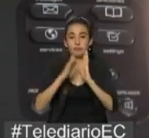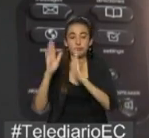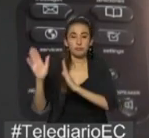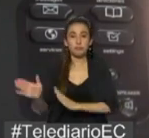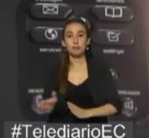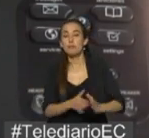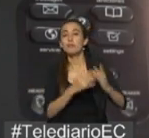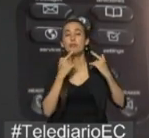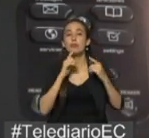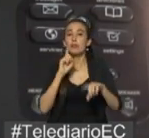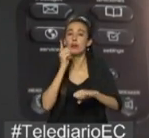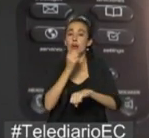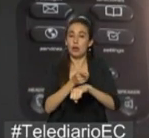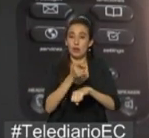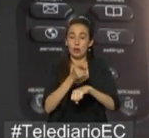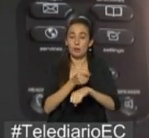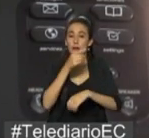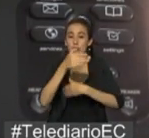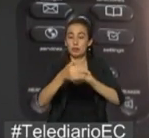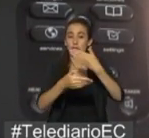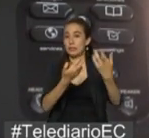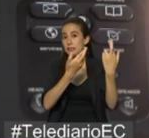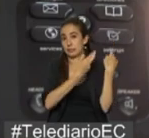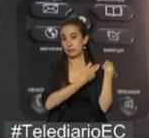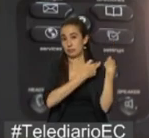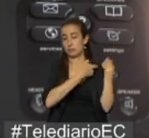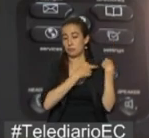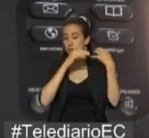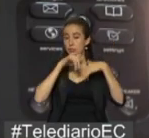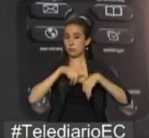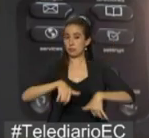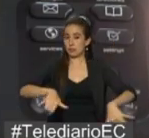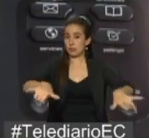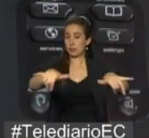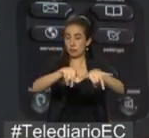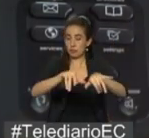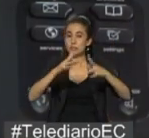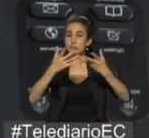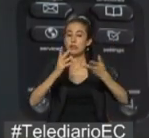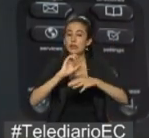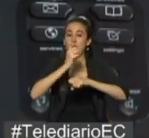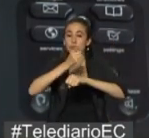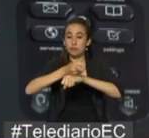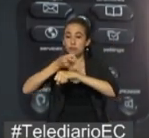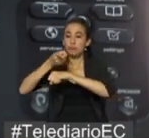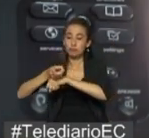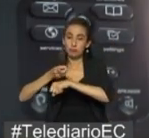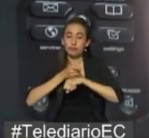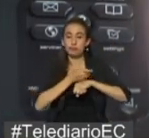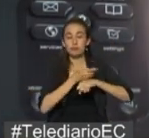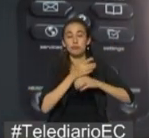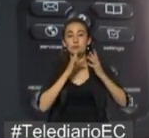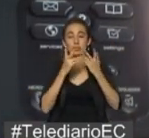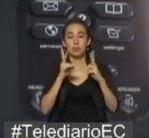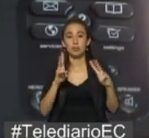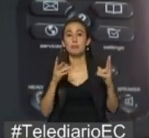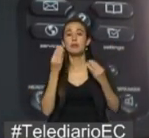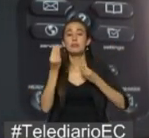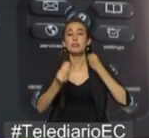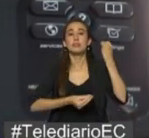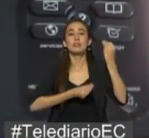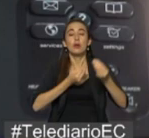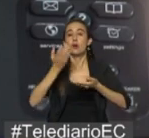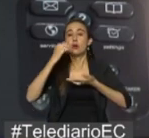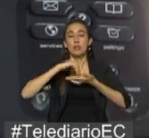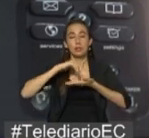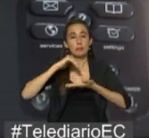y son decisiones responsables que se deben seguir disciplinadamente con total seriedad, porque si no, vuelvo e